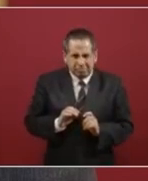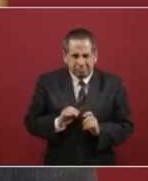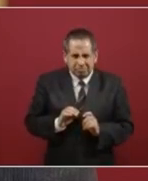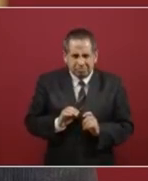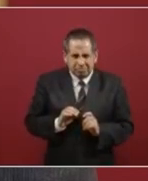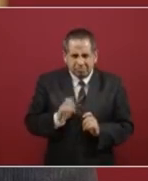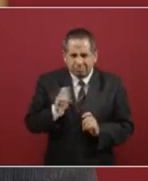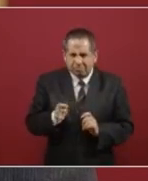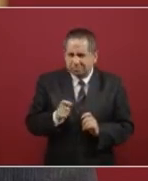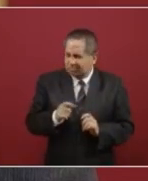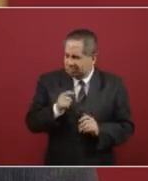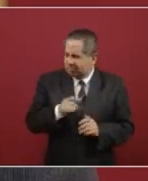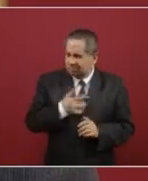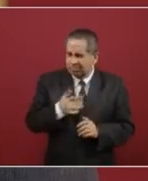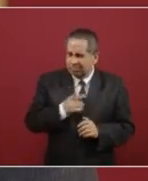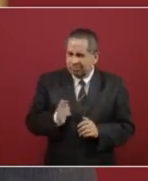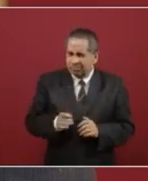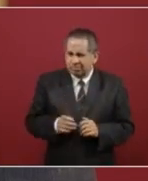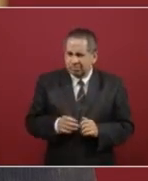es